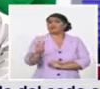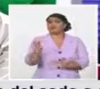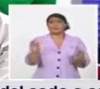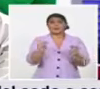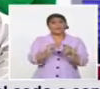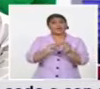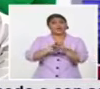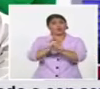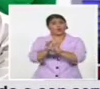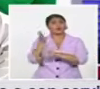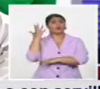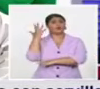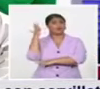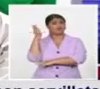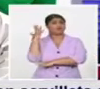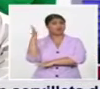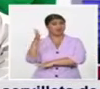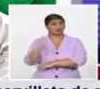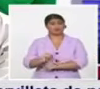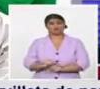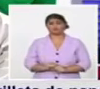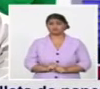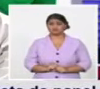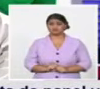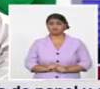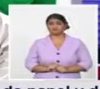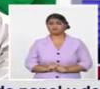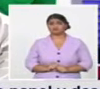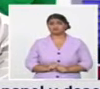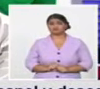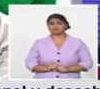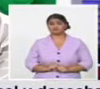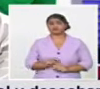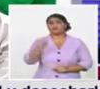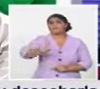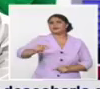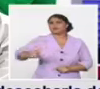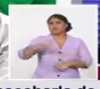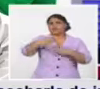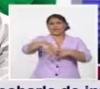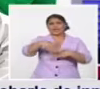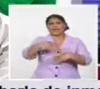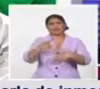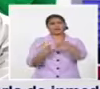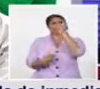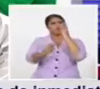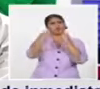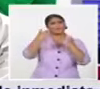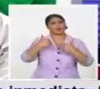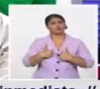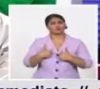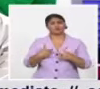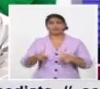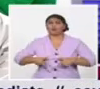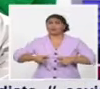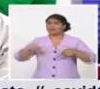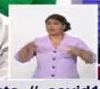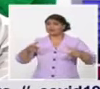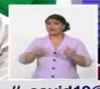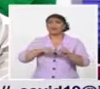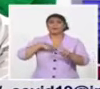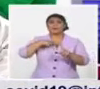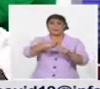en esta ocasión, y que ya varias personas me han dicho, pero es elevado el número de viajeros